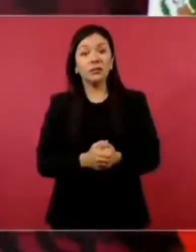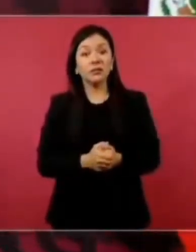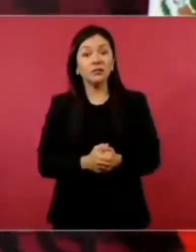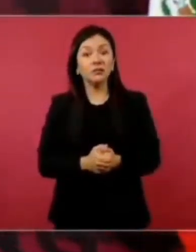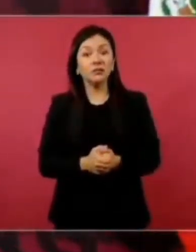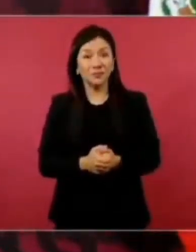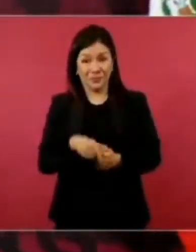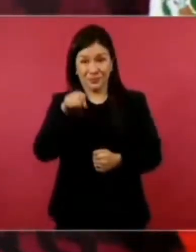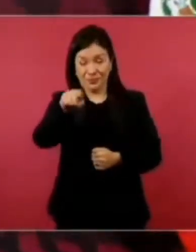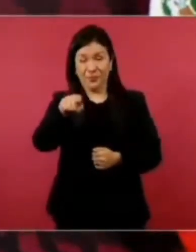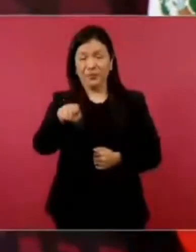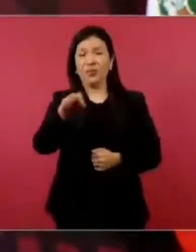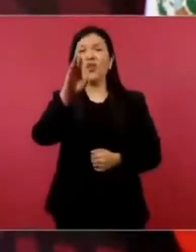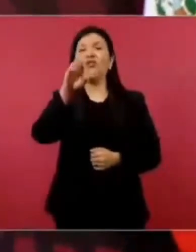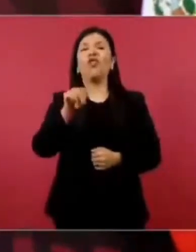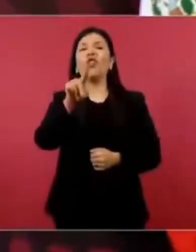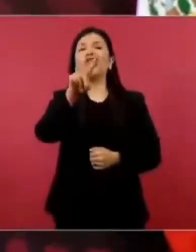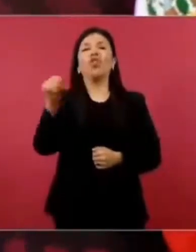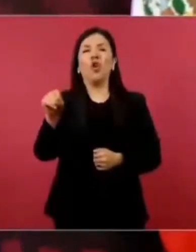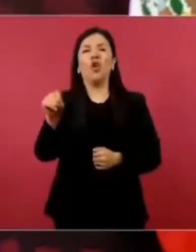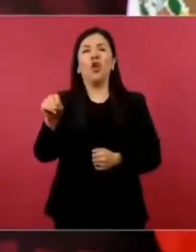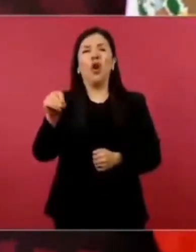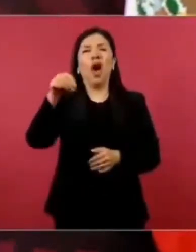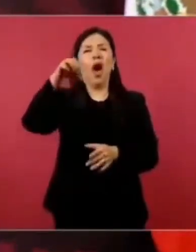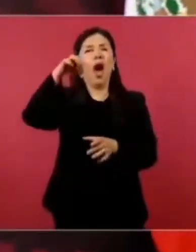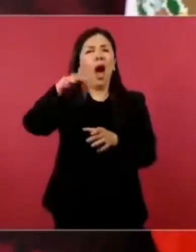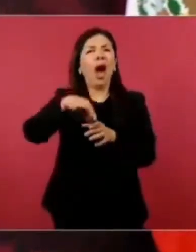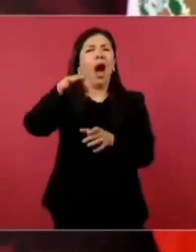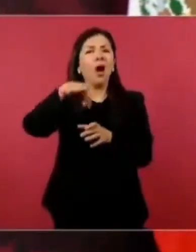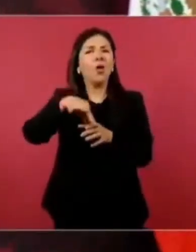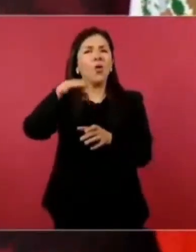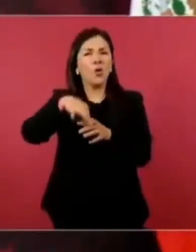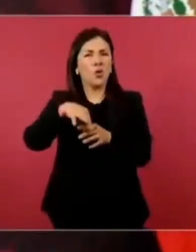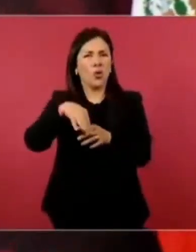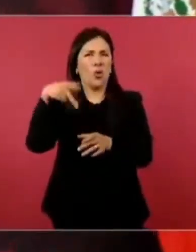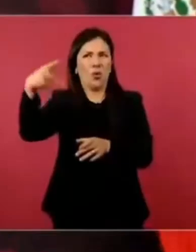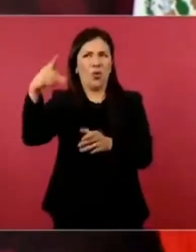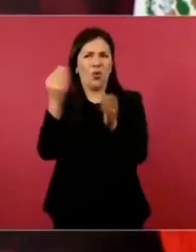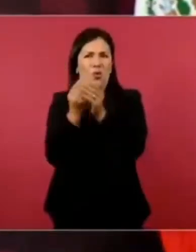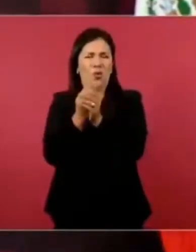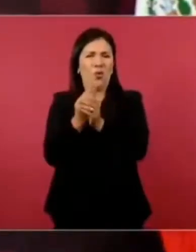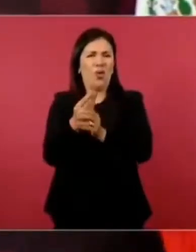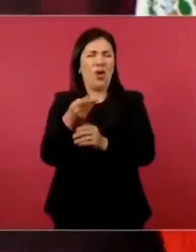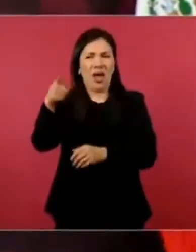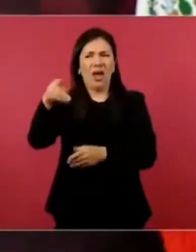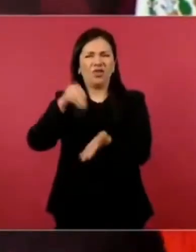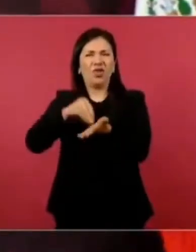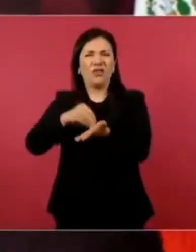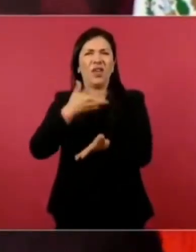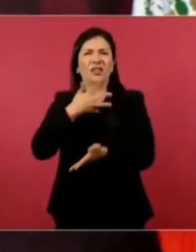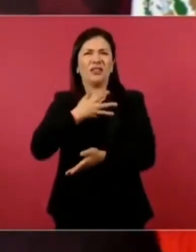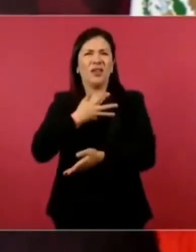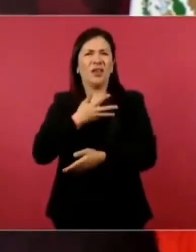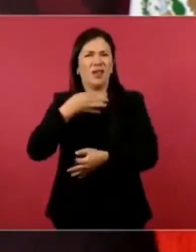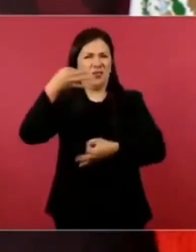Ese fondo de ahorro que tiene todavía el Poder Judicial lo tenía el Ejecutivo.